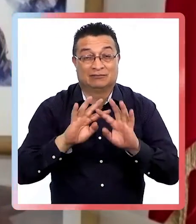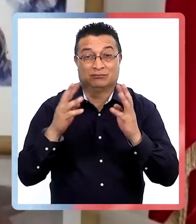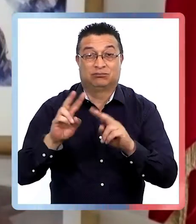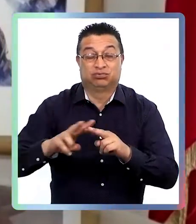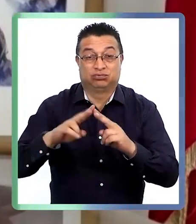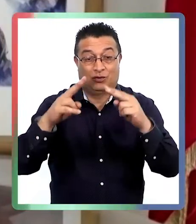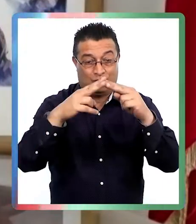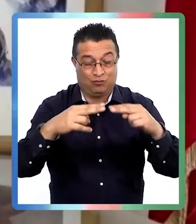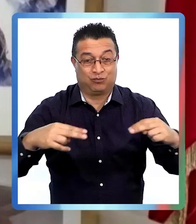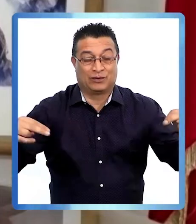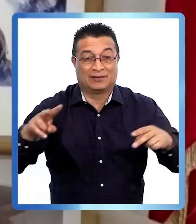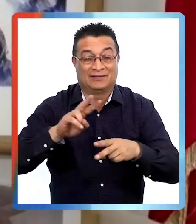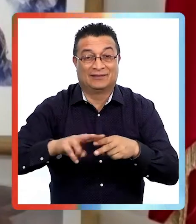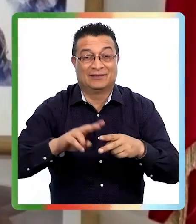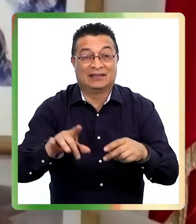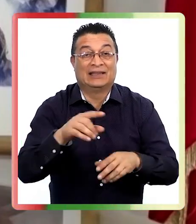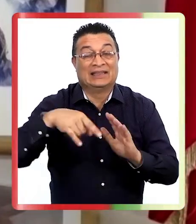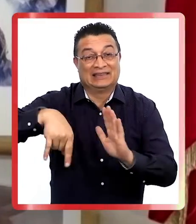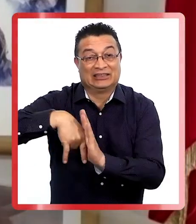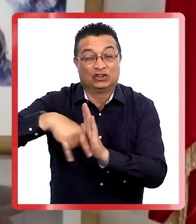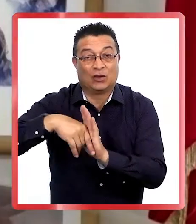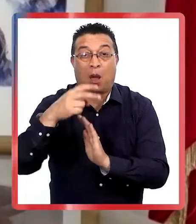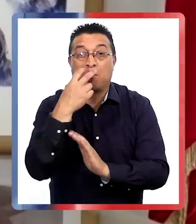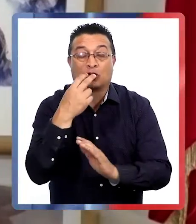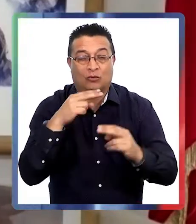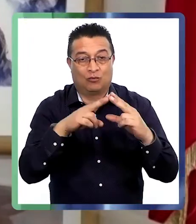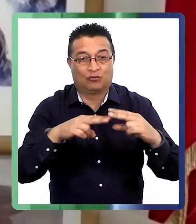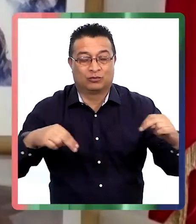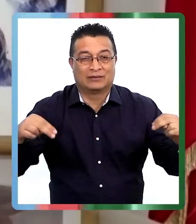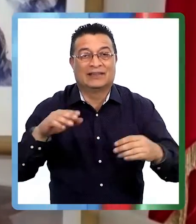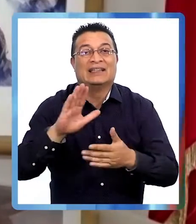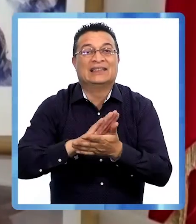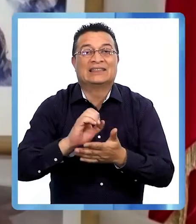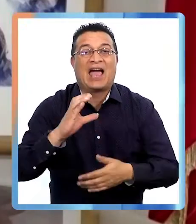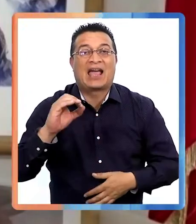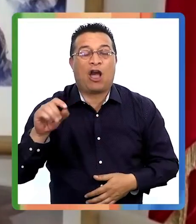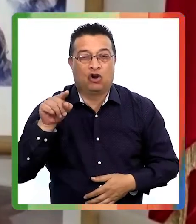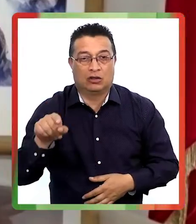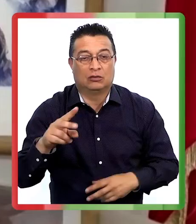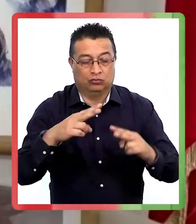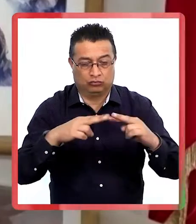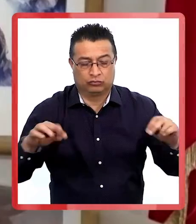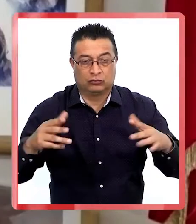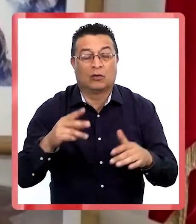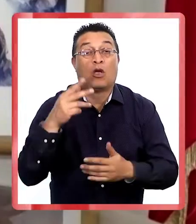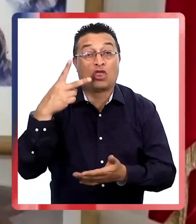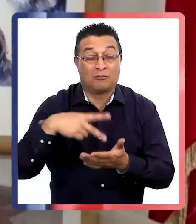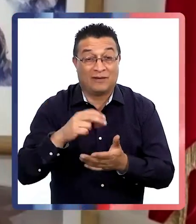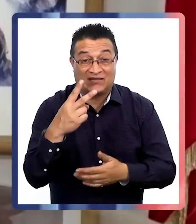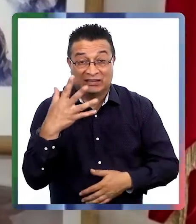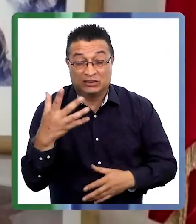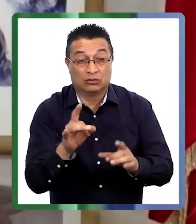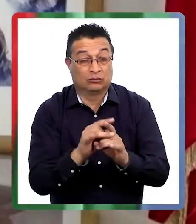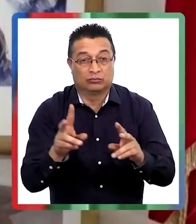está construyendo que va a unir a Chiloé con Puerto Montt, el puente del canal de Chacao. Está en plena construcción, va a estar listo el